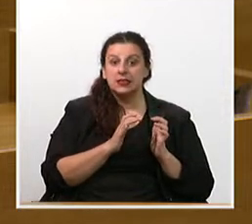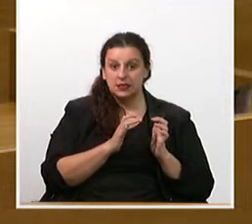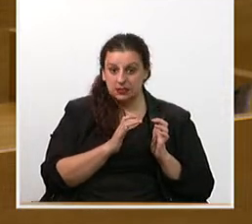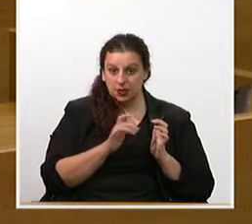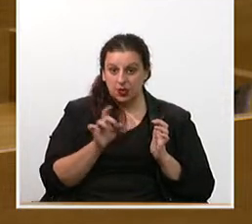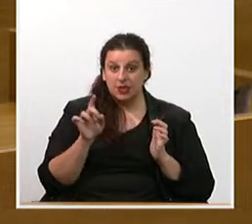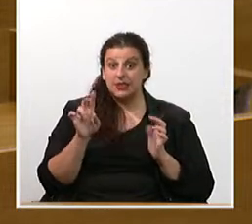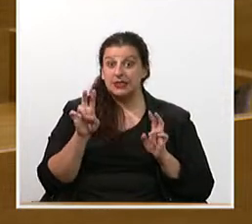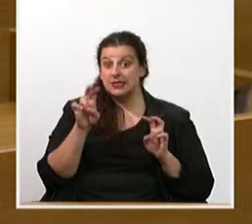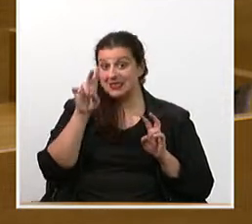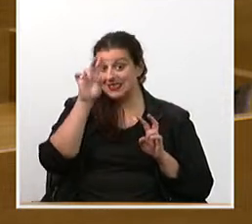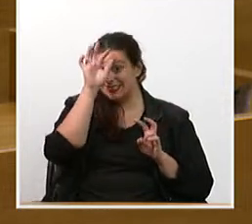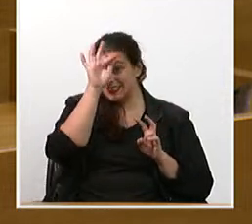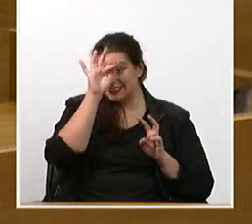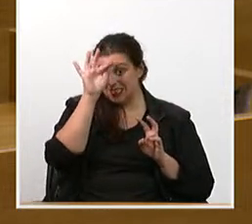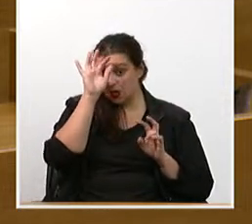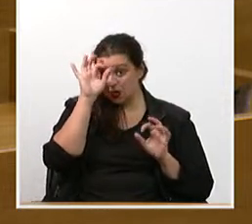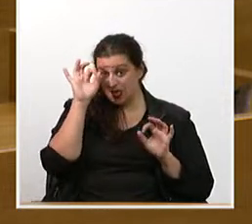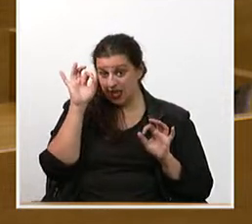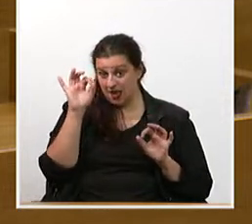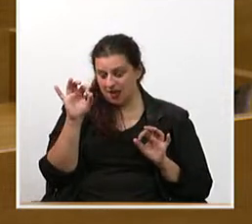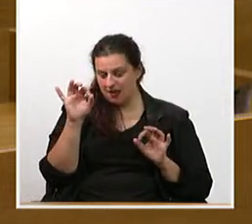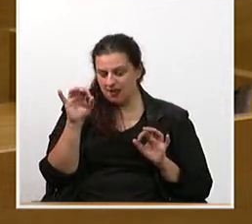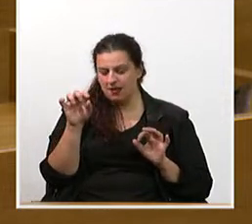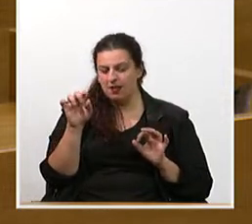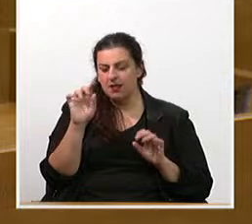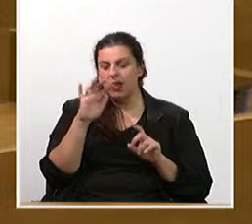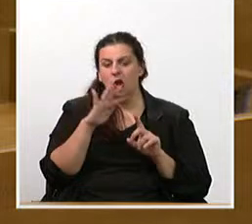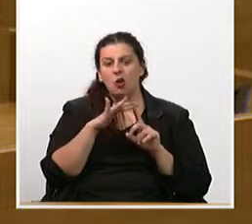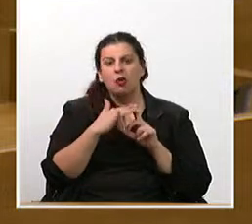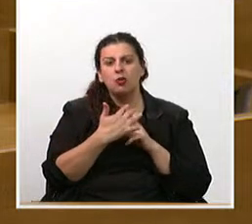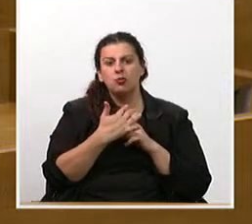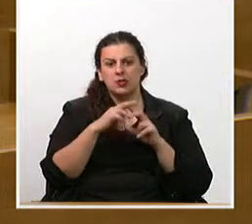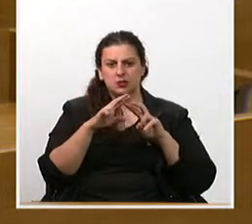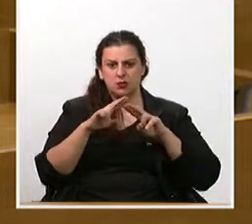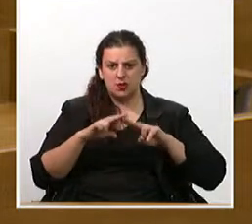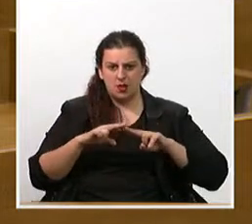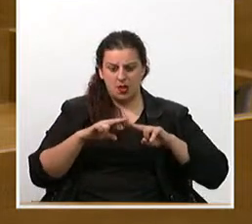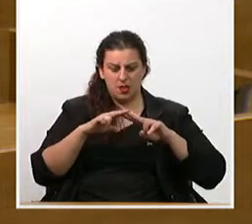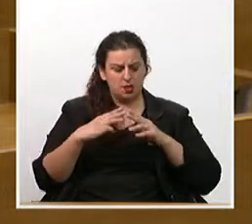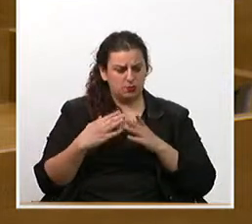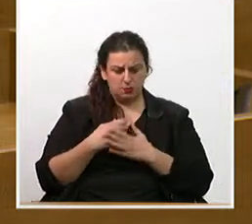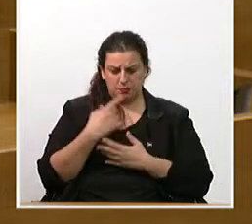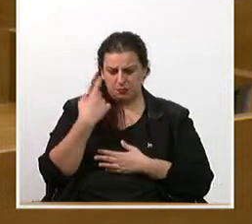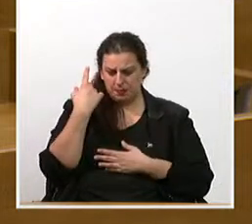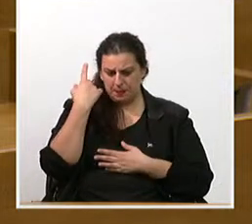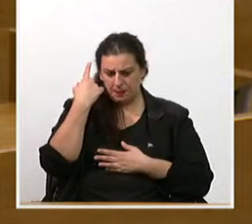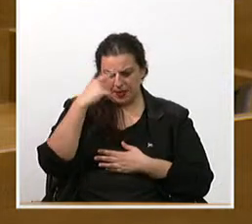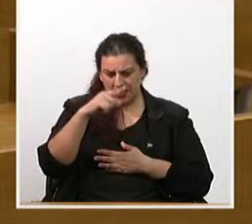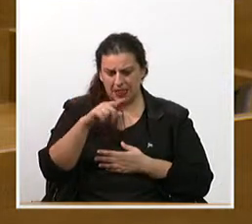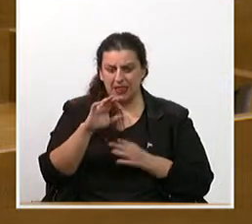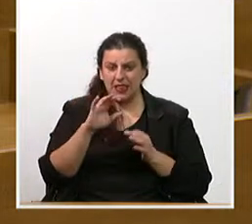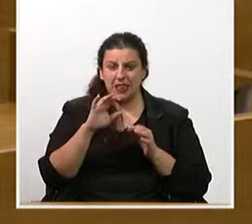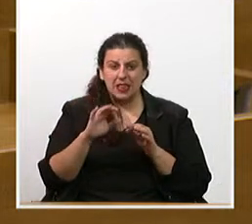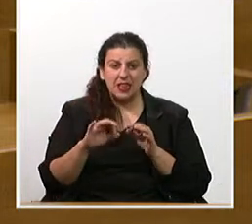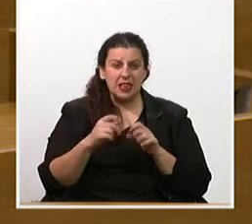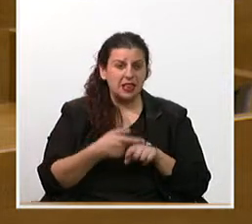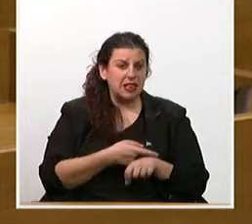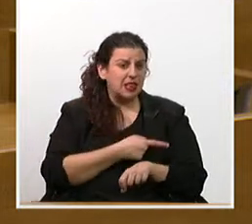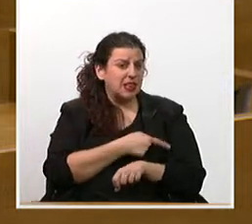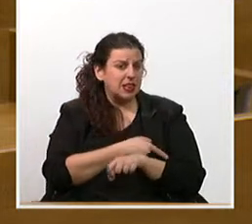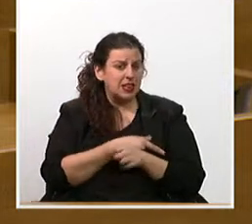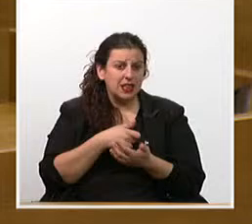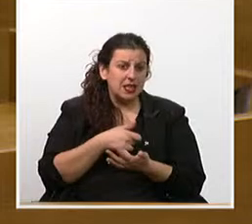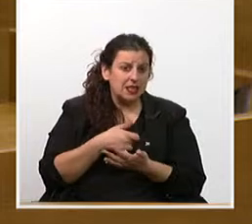teórica pasemos a analizar eh el contexto contexto que todos conocemos y es el de una extrema vulnerabilidad general del